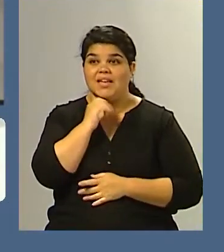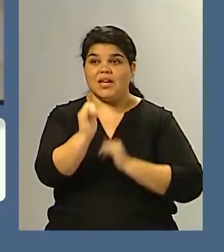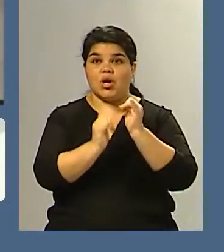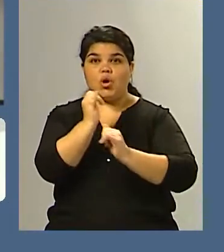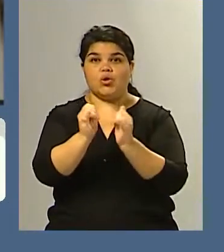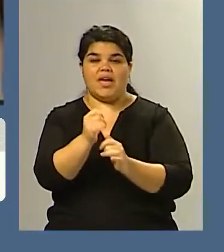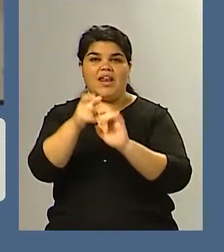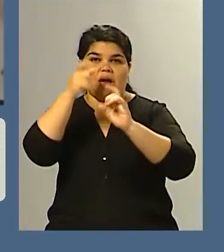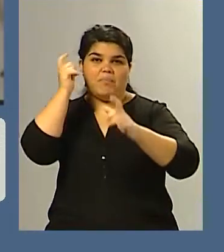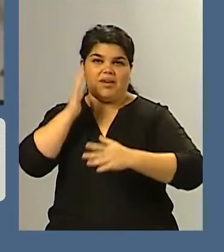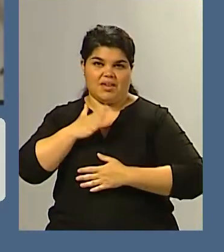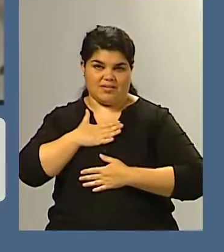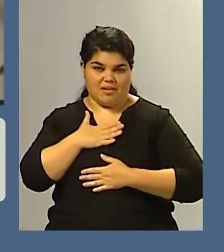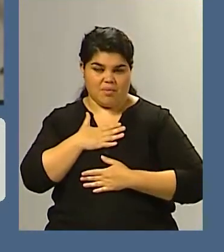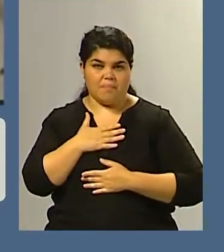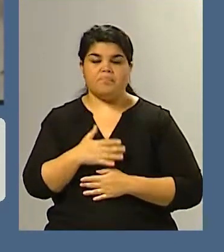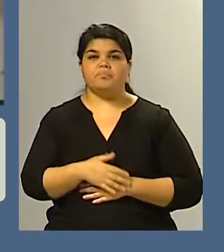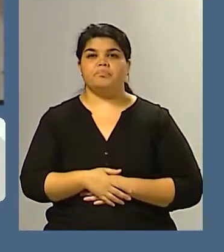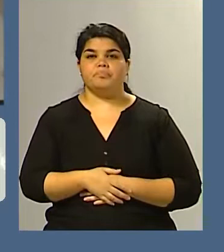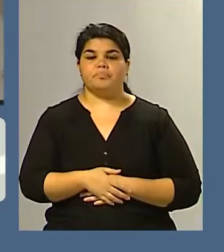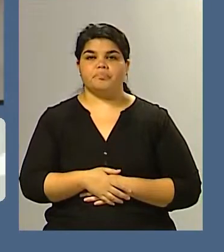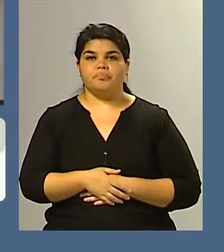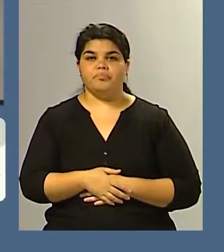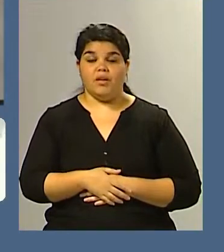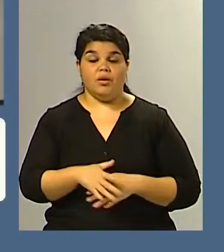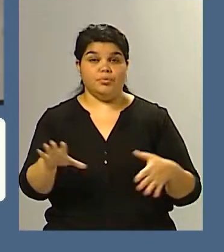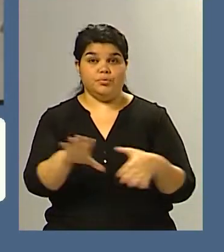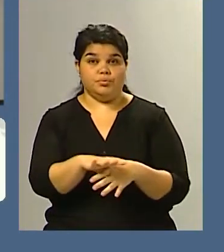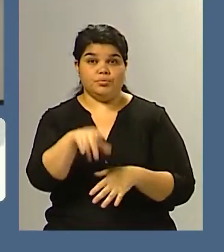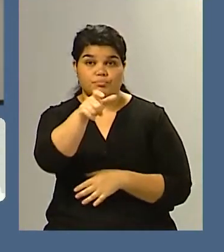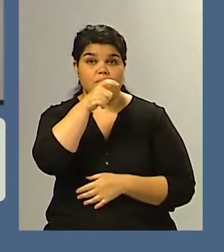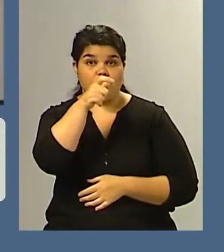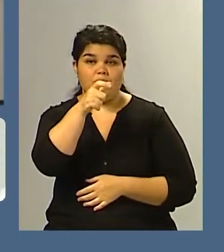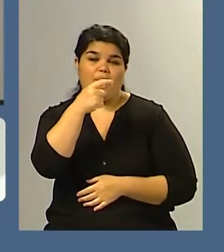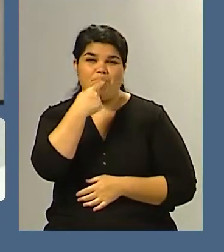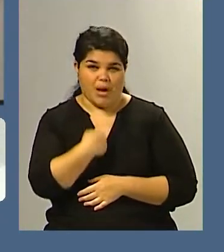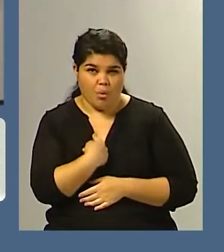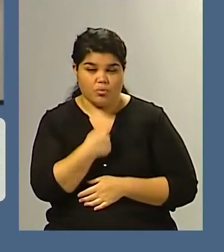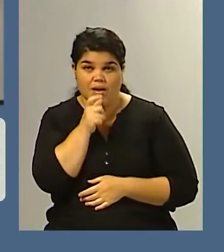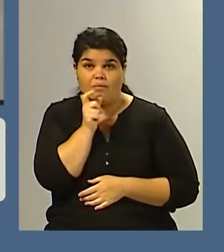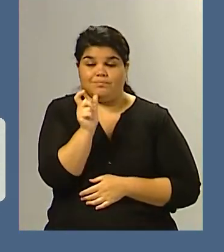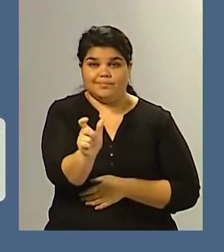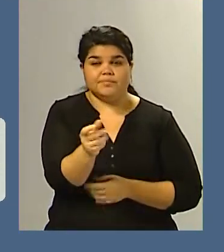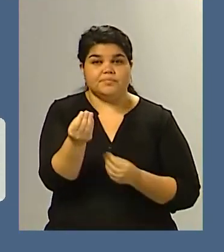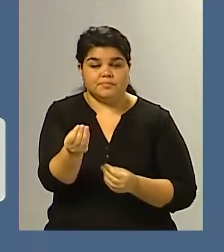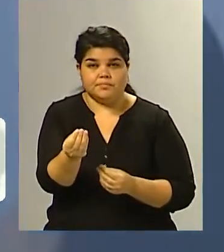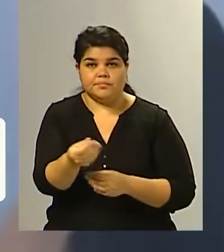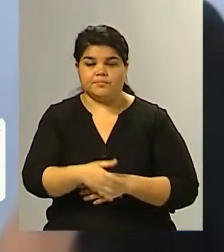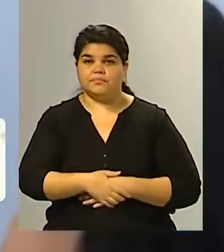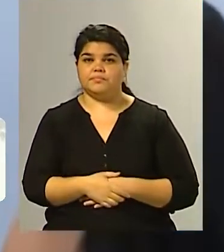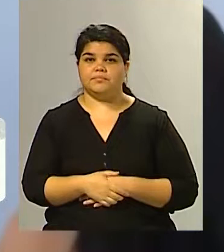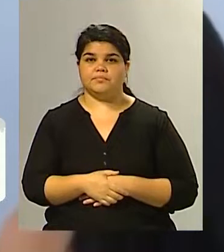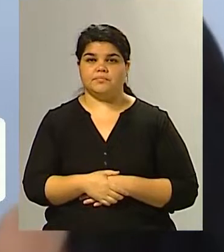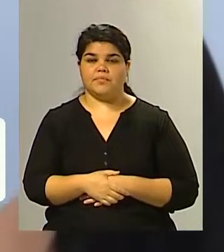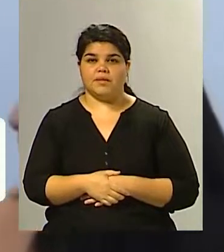anterior. Sí. Respecto a lo que es objeto de pregunta, ahí sí tengo para decir que